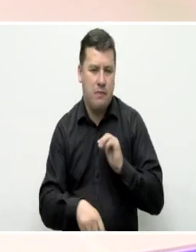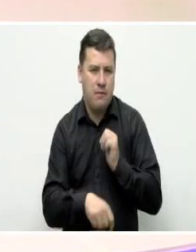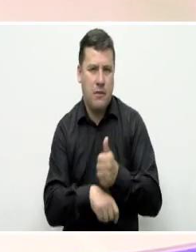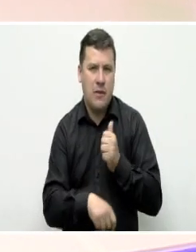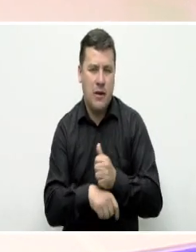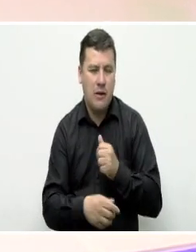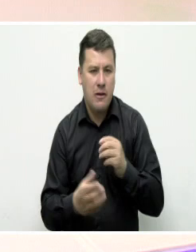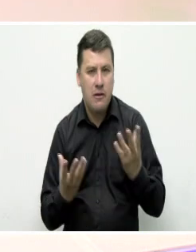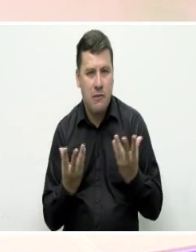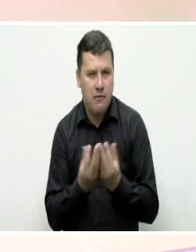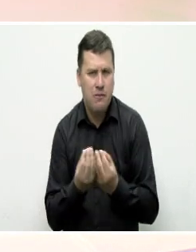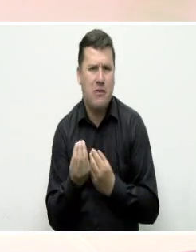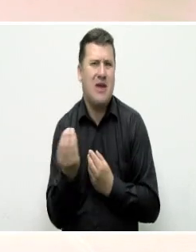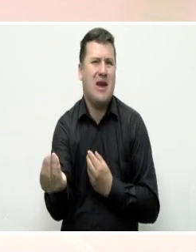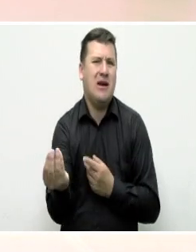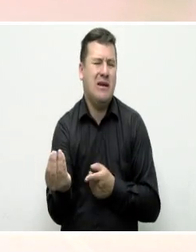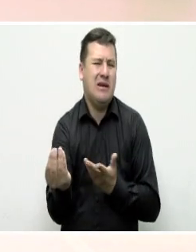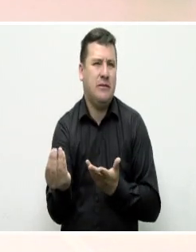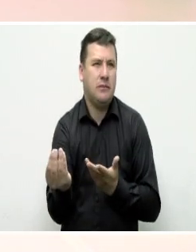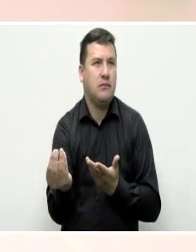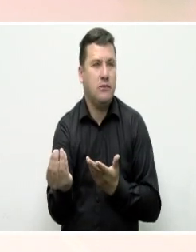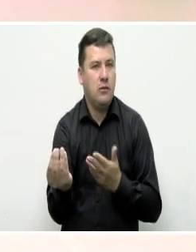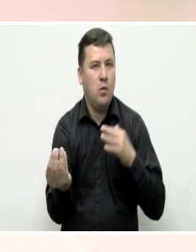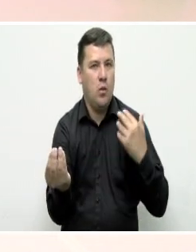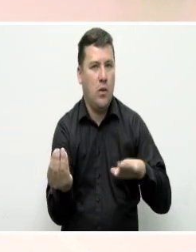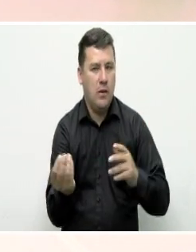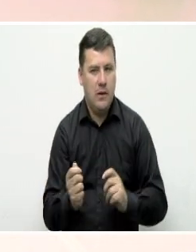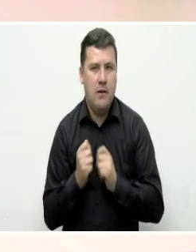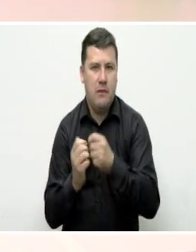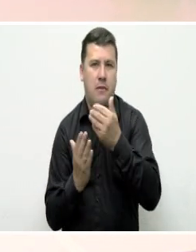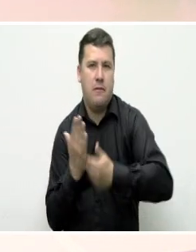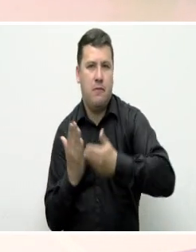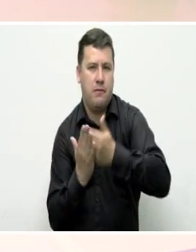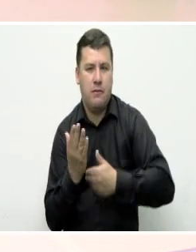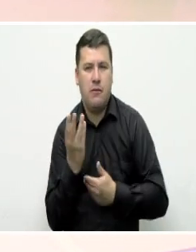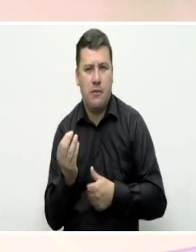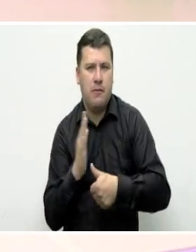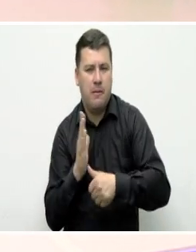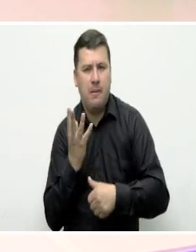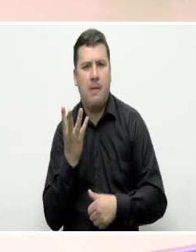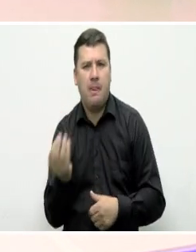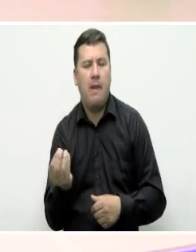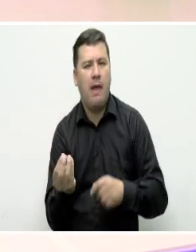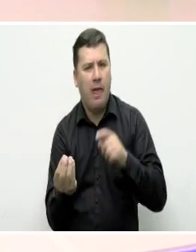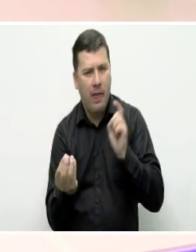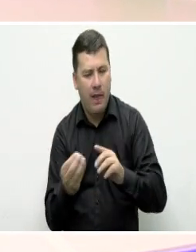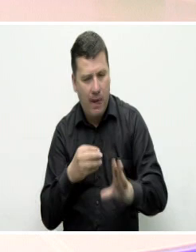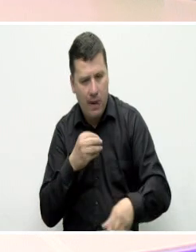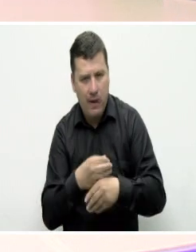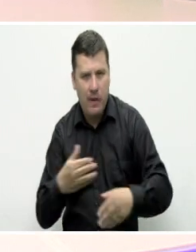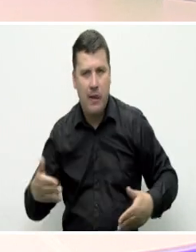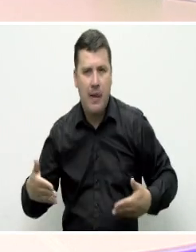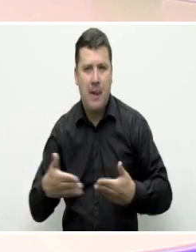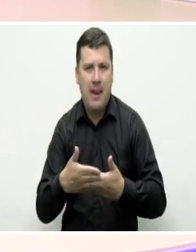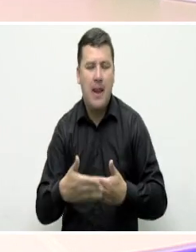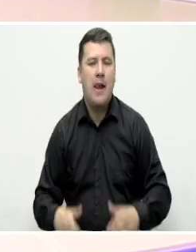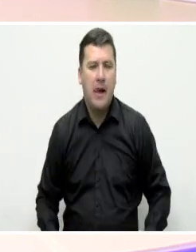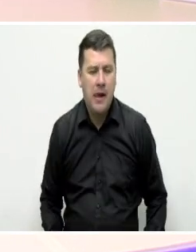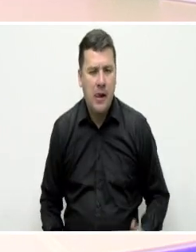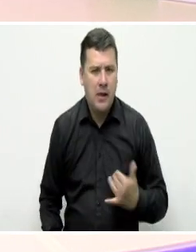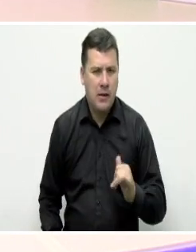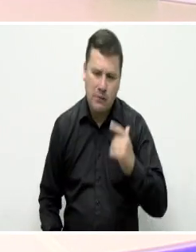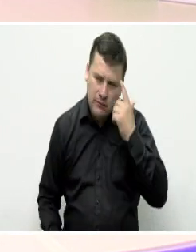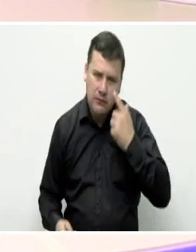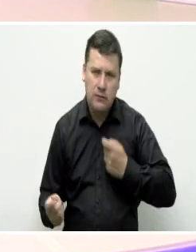esas poblaciones vulnerables no solamente ha sido entregar los documentos de identificación, sino adicionalmente llevar a cabo